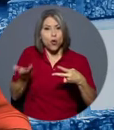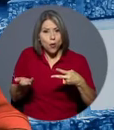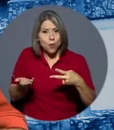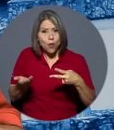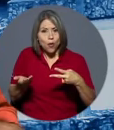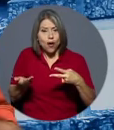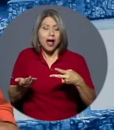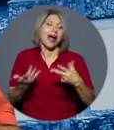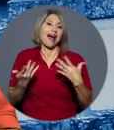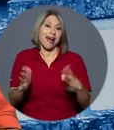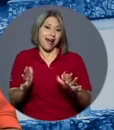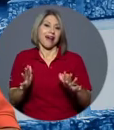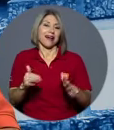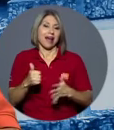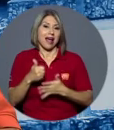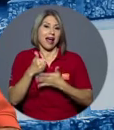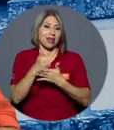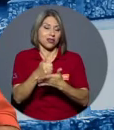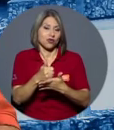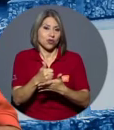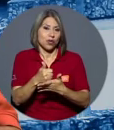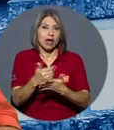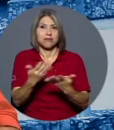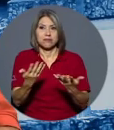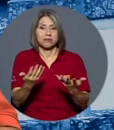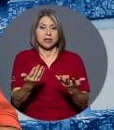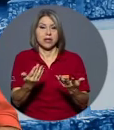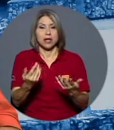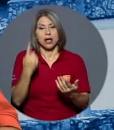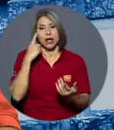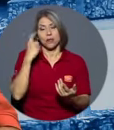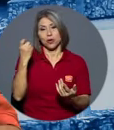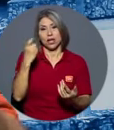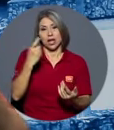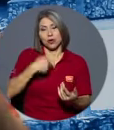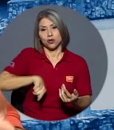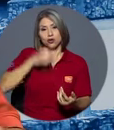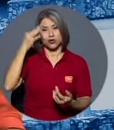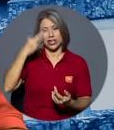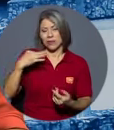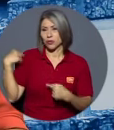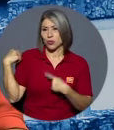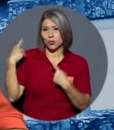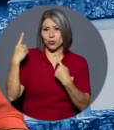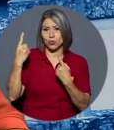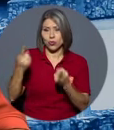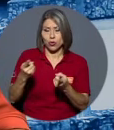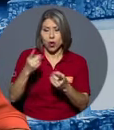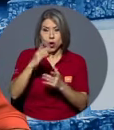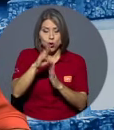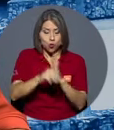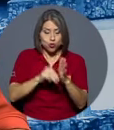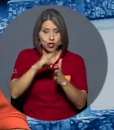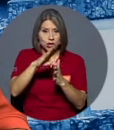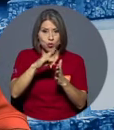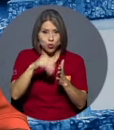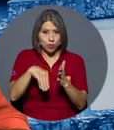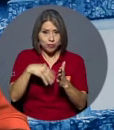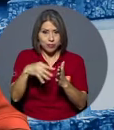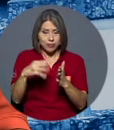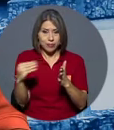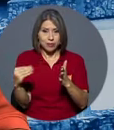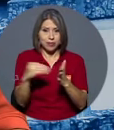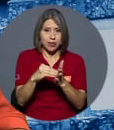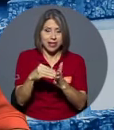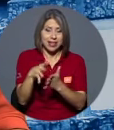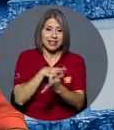perder, y nosotros creemos que lo ha hecho, digamos, en este transcurso, desde que se introdujo todo el tema de los desastres naturales en la currícula escolar, que